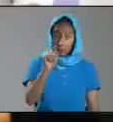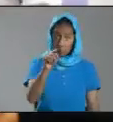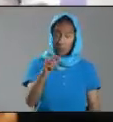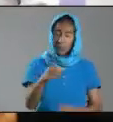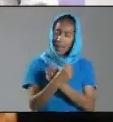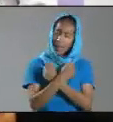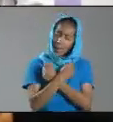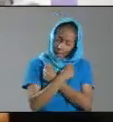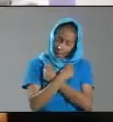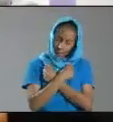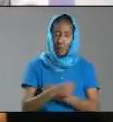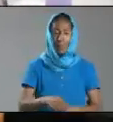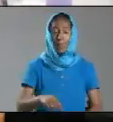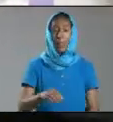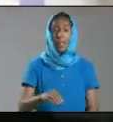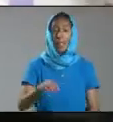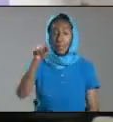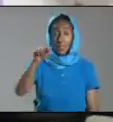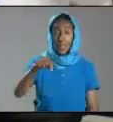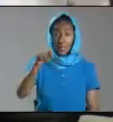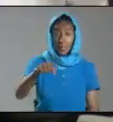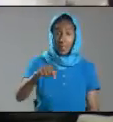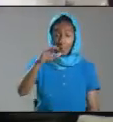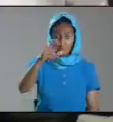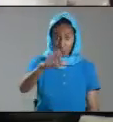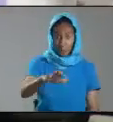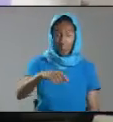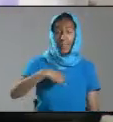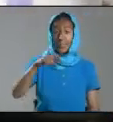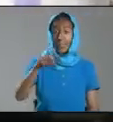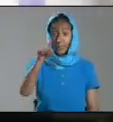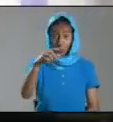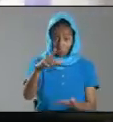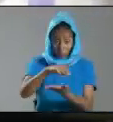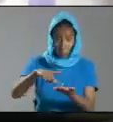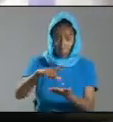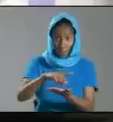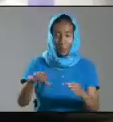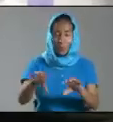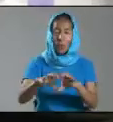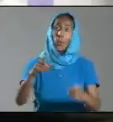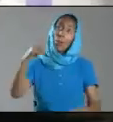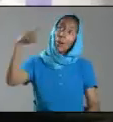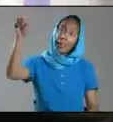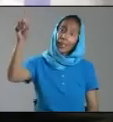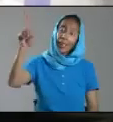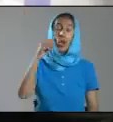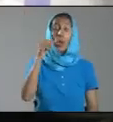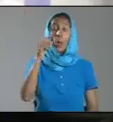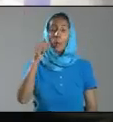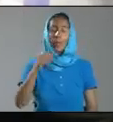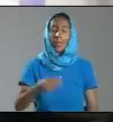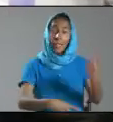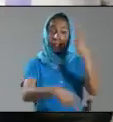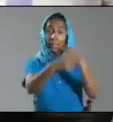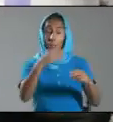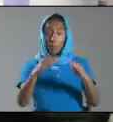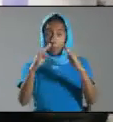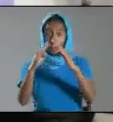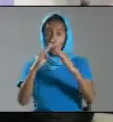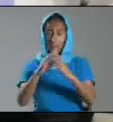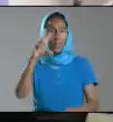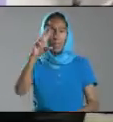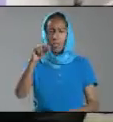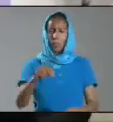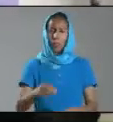su lugar acá en su casa. Así como aquel pródigo que cuando volvió a casa no recibió un rechazo, no recibió